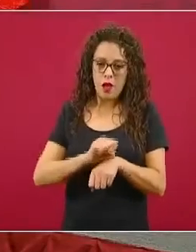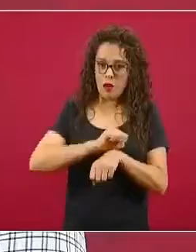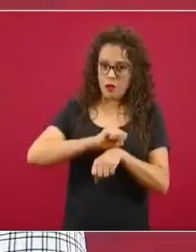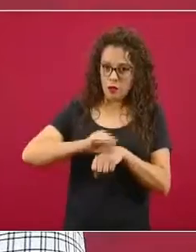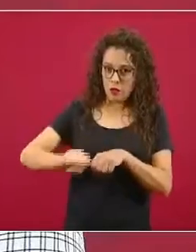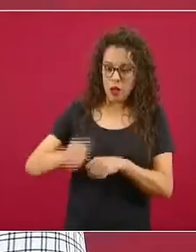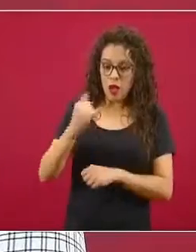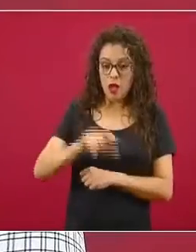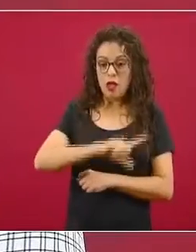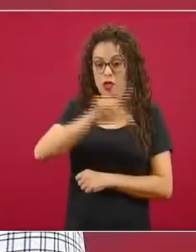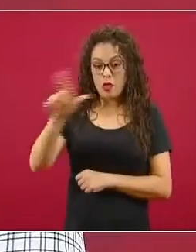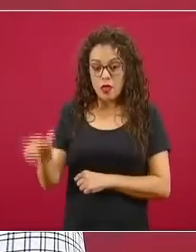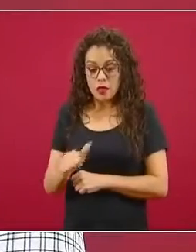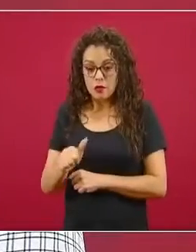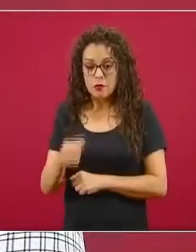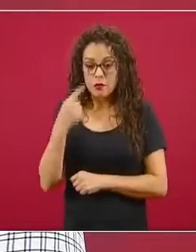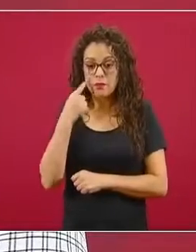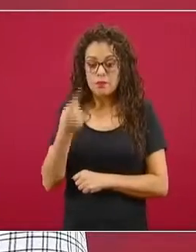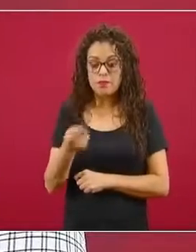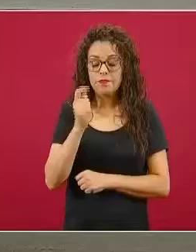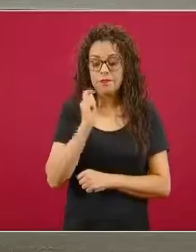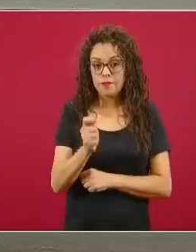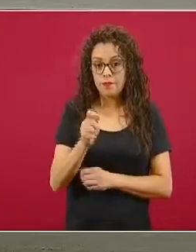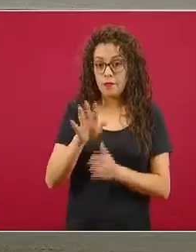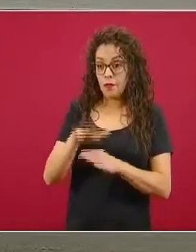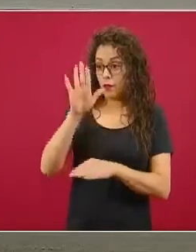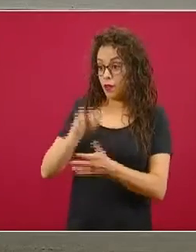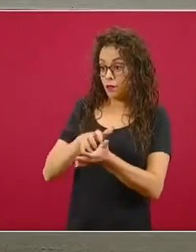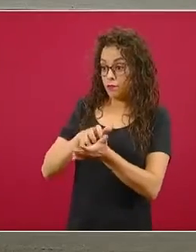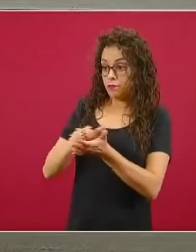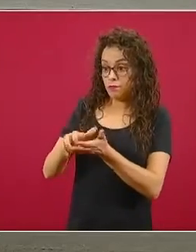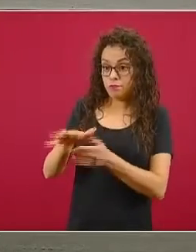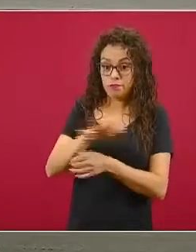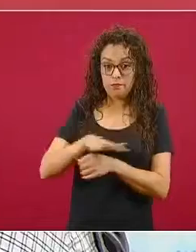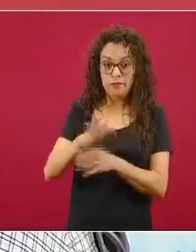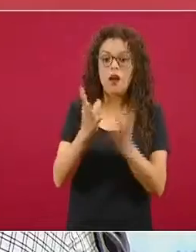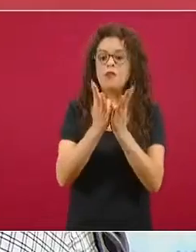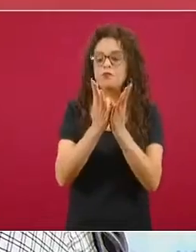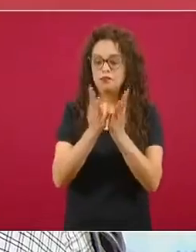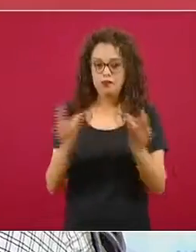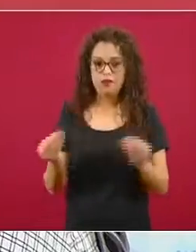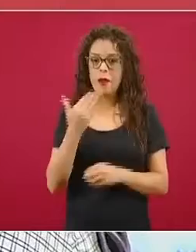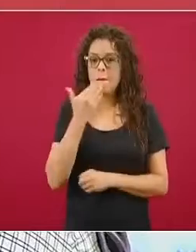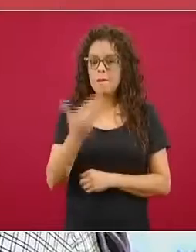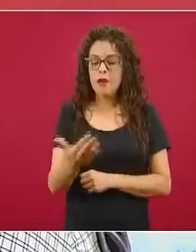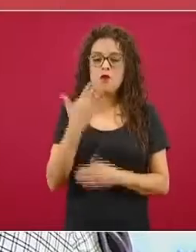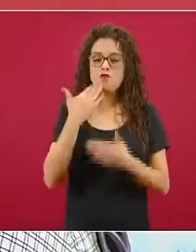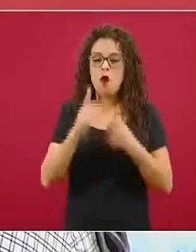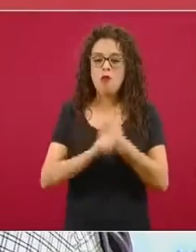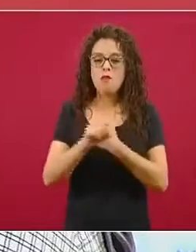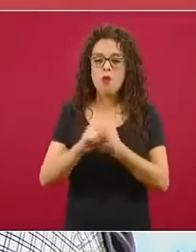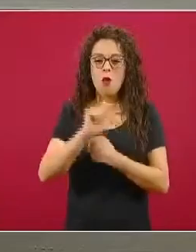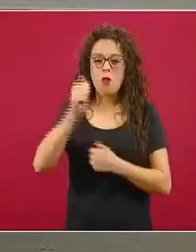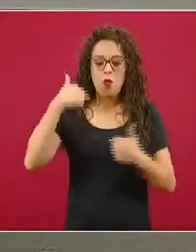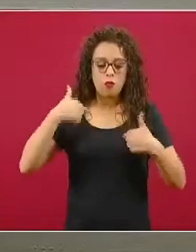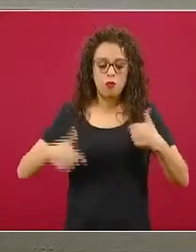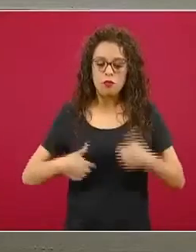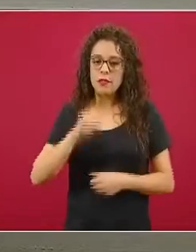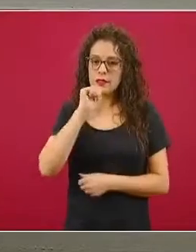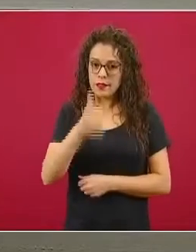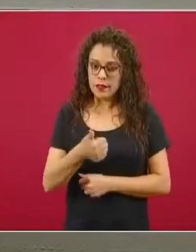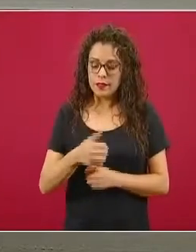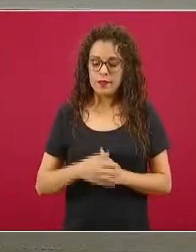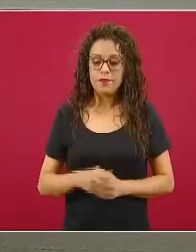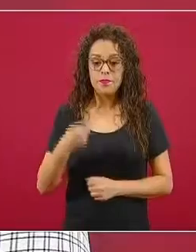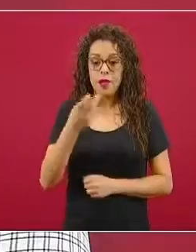luego resuelven en la mayoría de ellos felizmente sin dejar muchas secuelas. Entonces, dependiendo también de esto, será